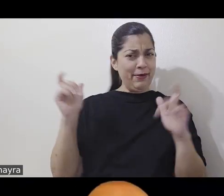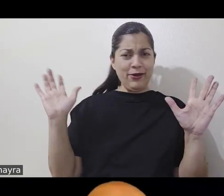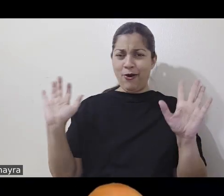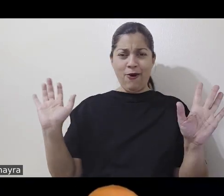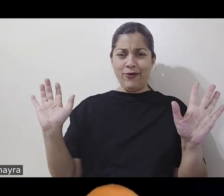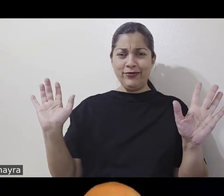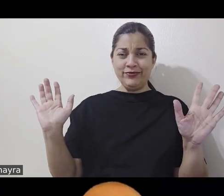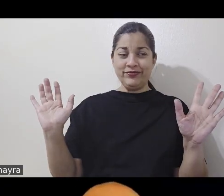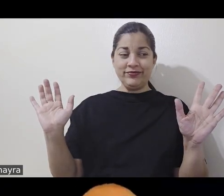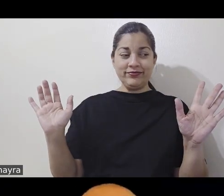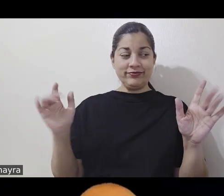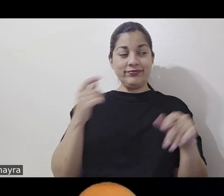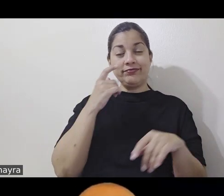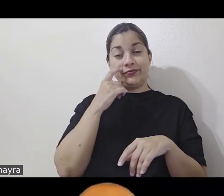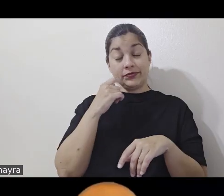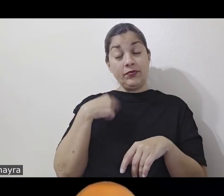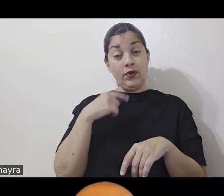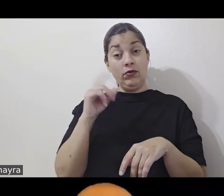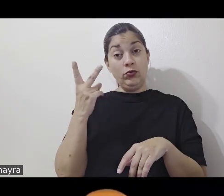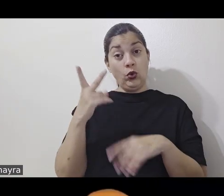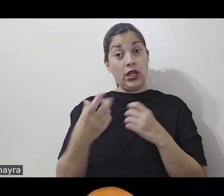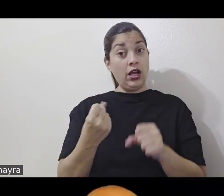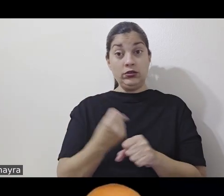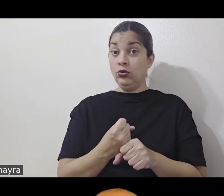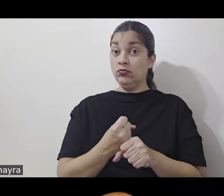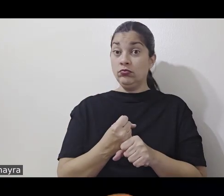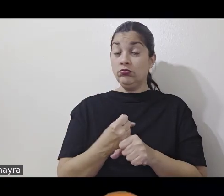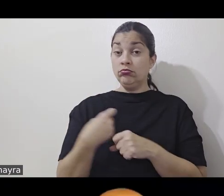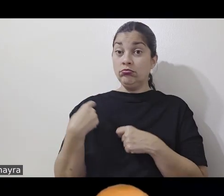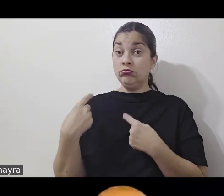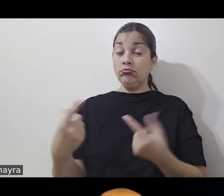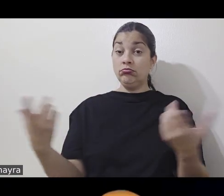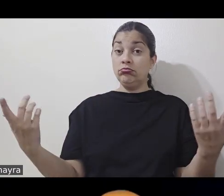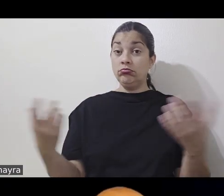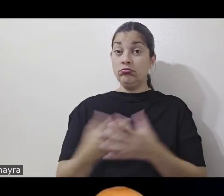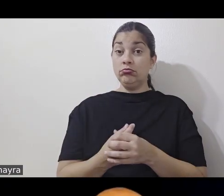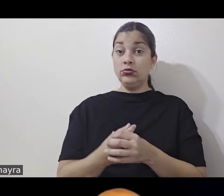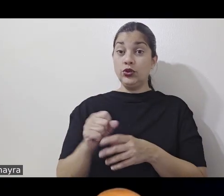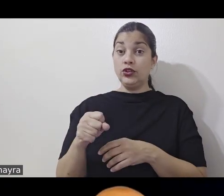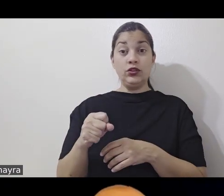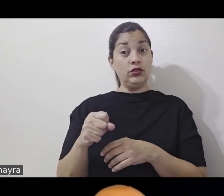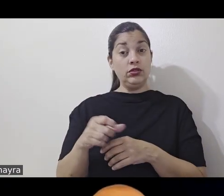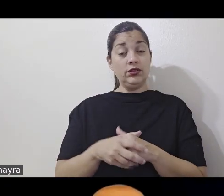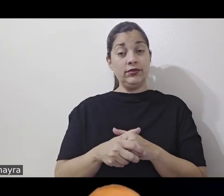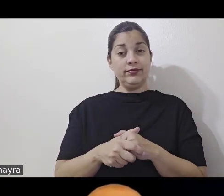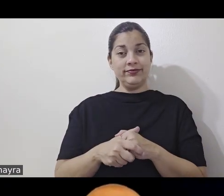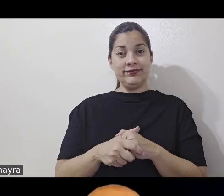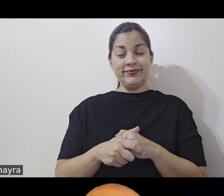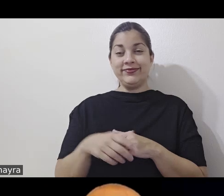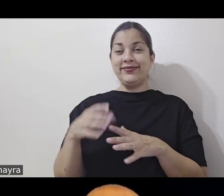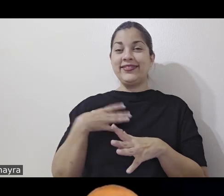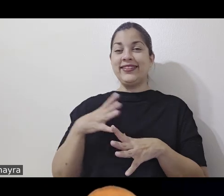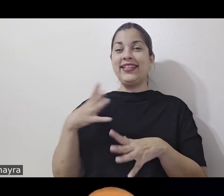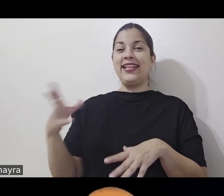Ajá. Bueno, con mucho ahínco. 2 años fueron. 2 años. Entonces, como